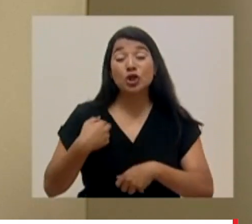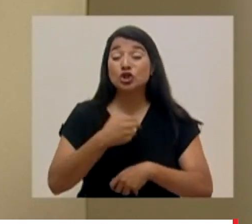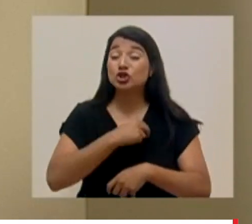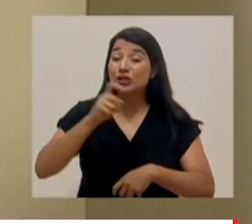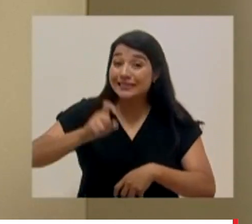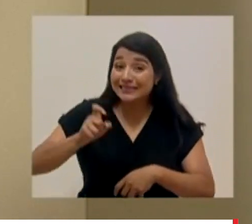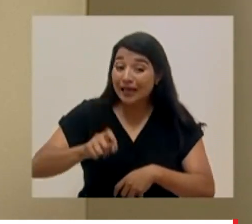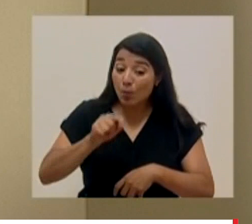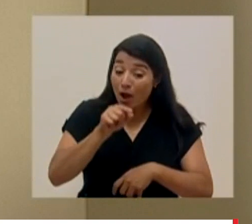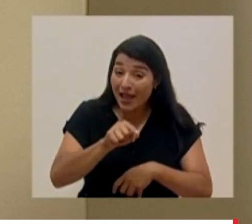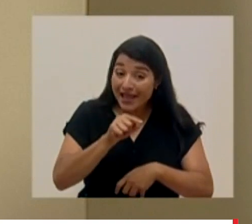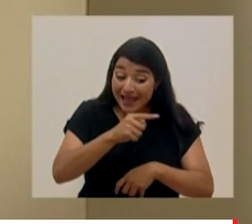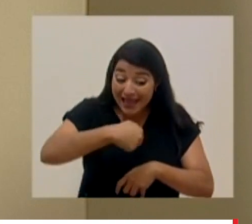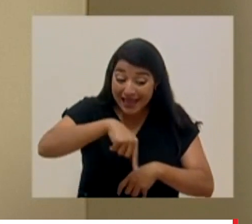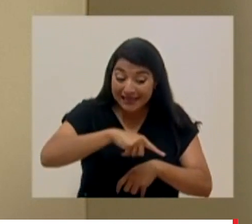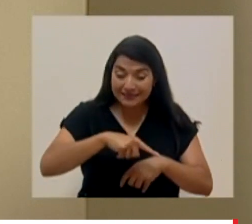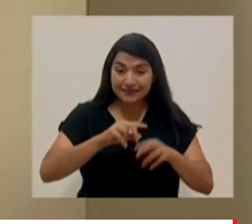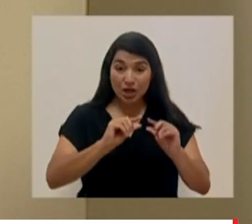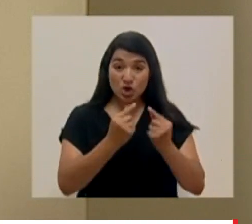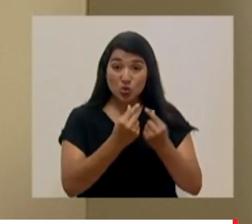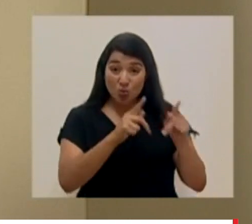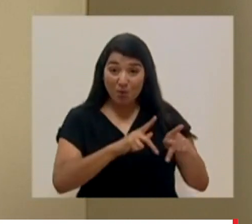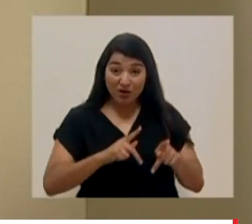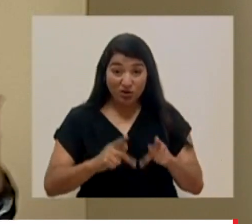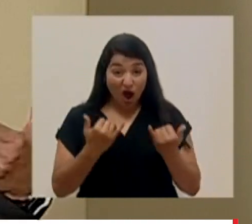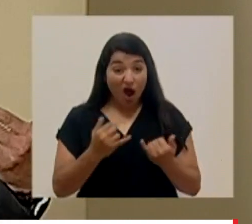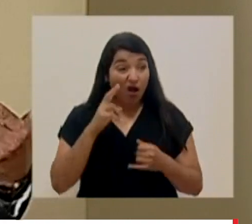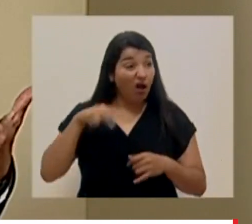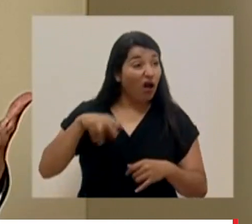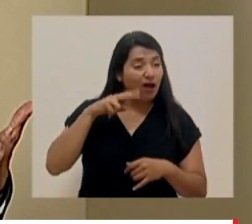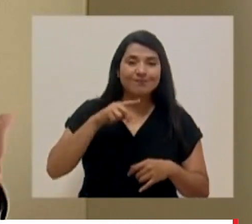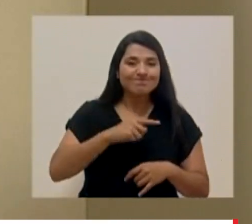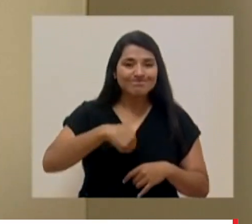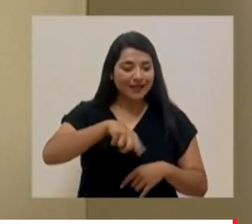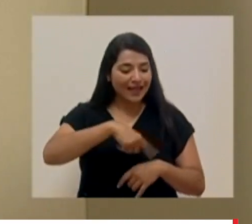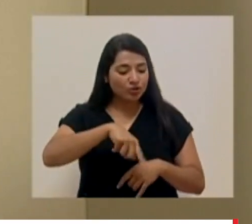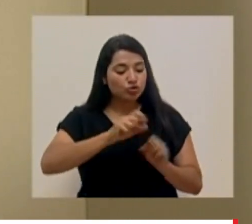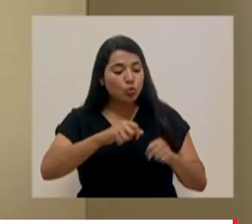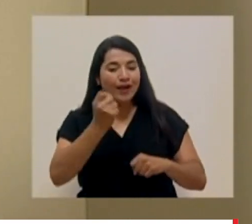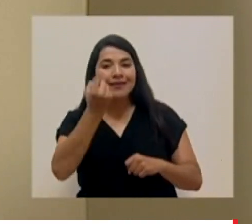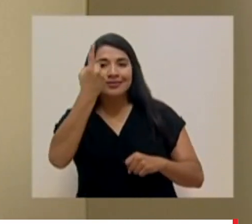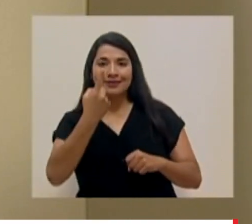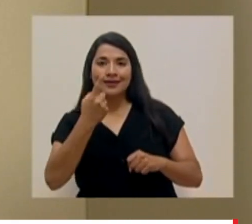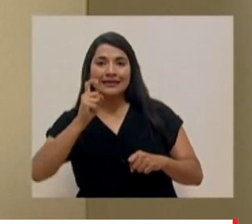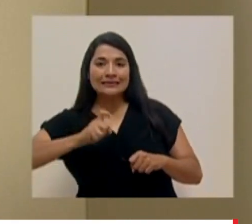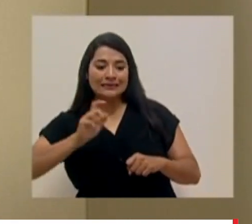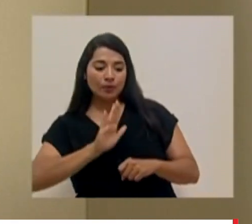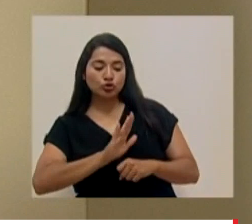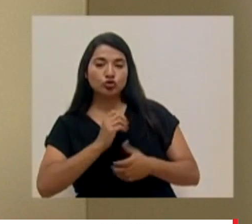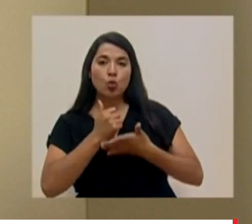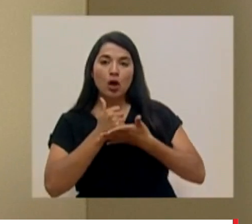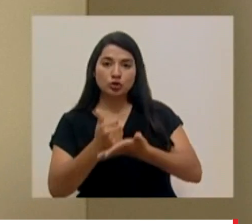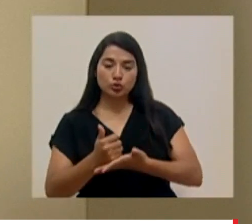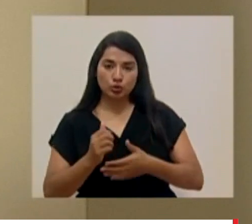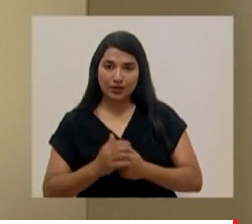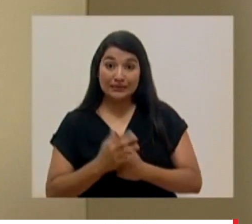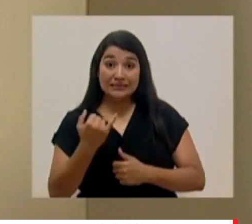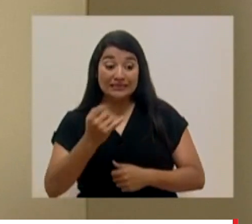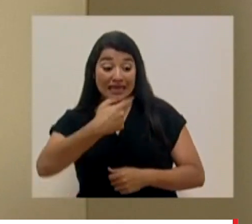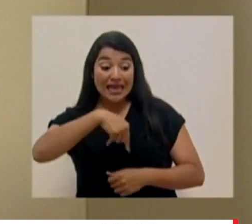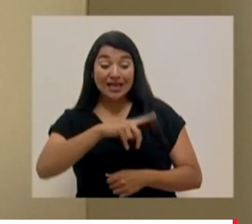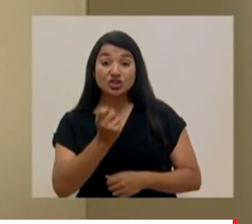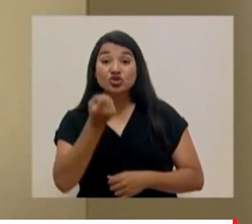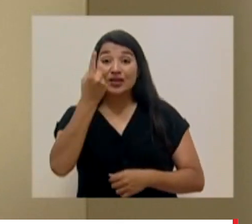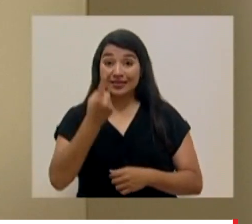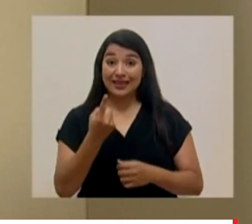ese porcentaje de la población entienda que todos estamos dependiendo de ellos y que si ellos comprenden